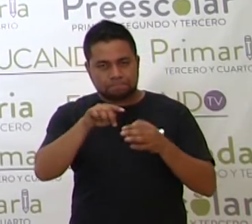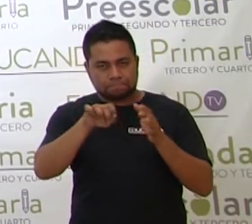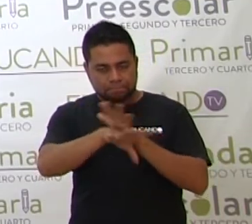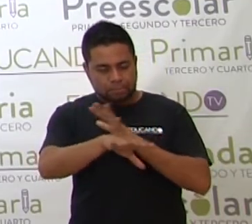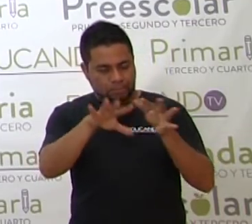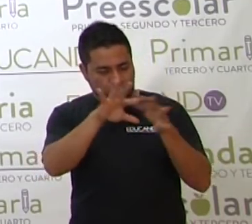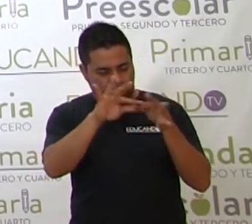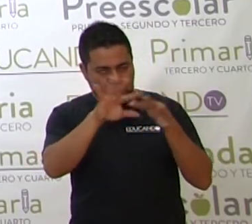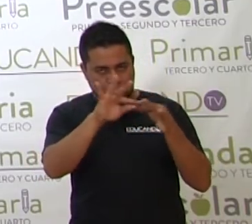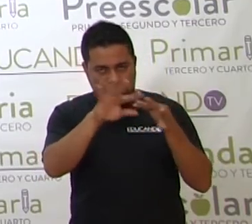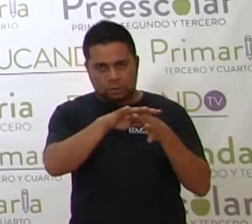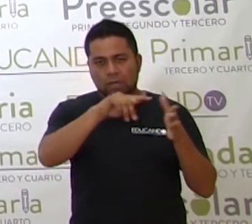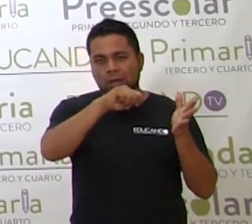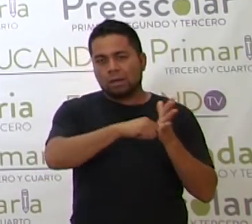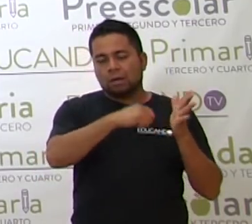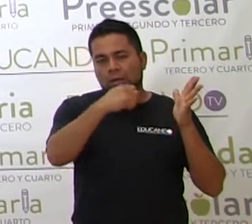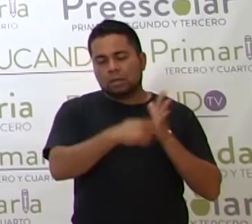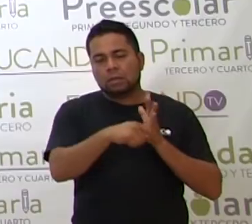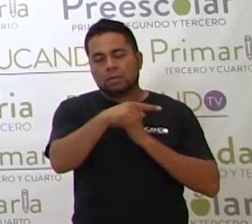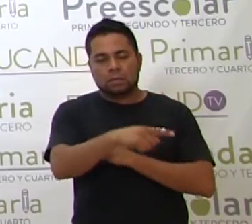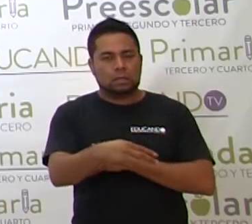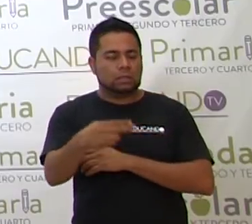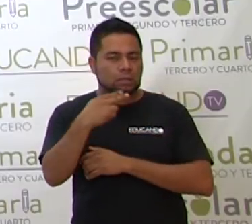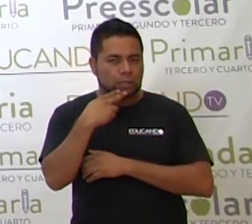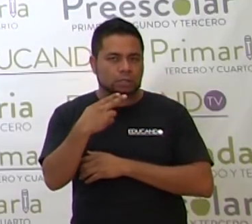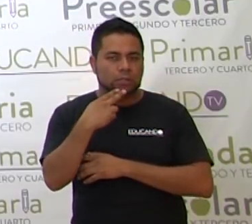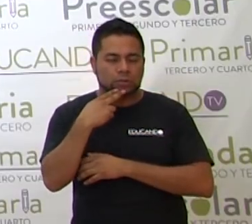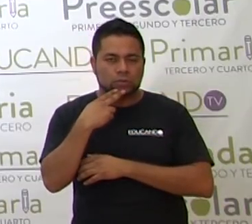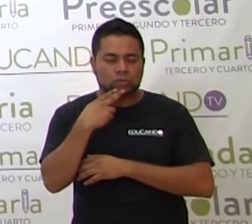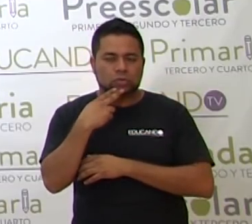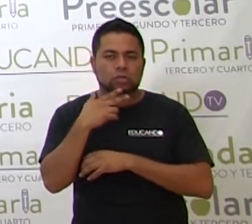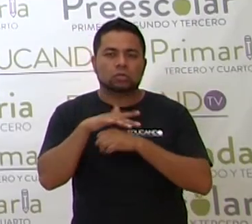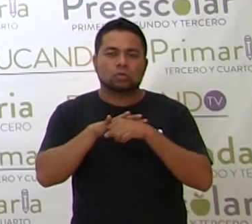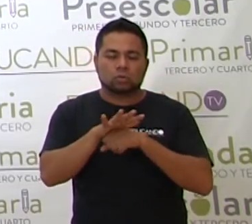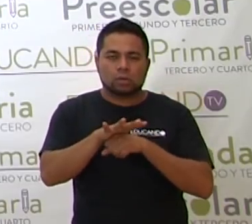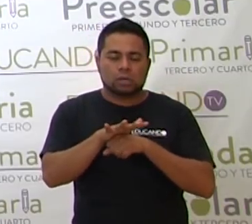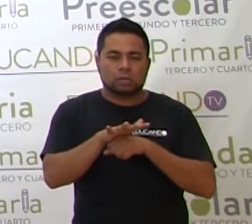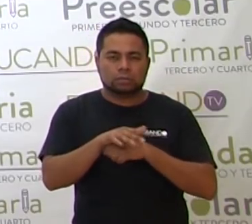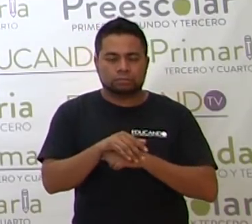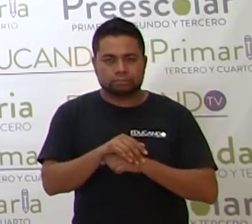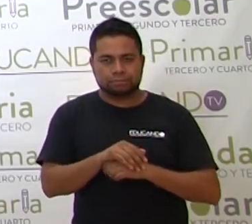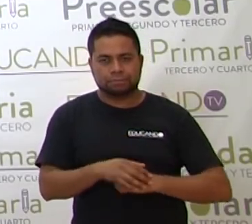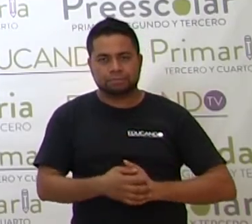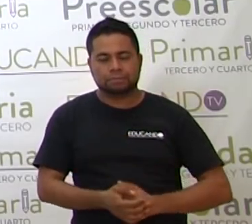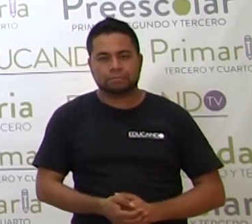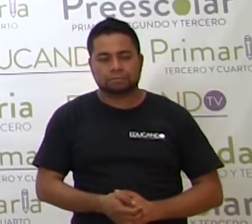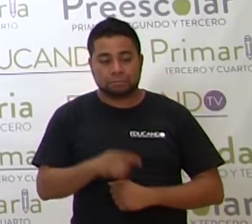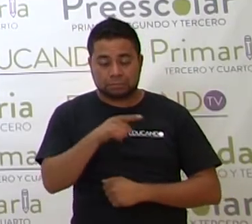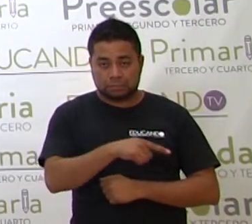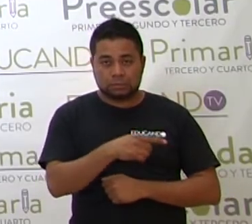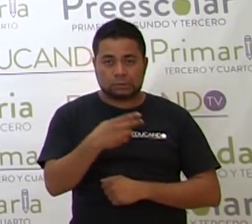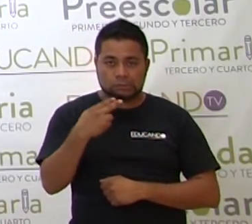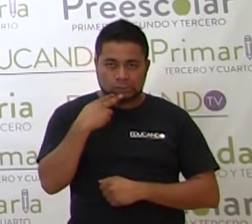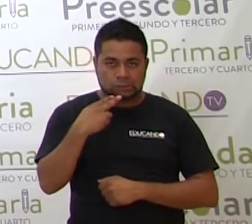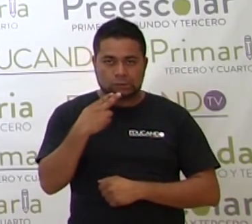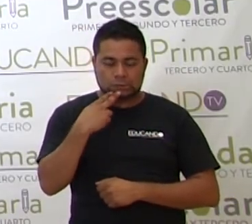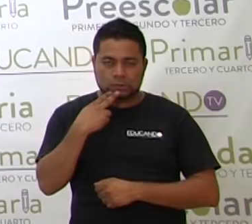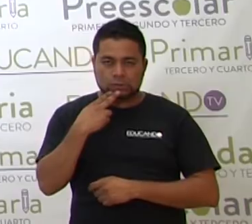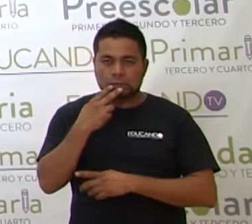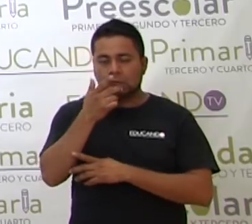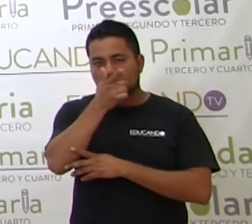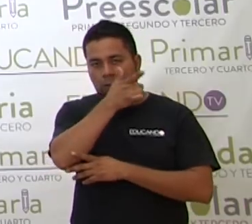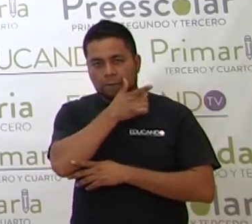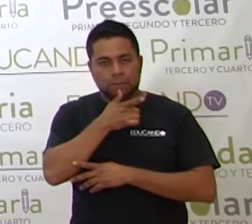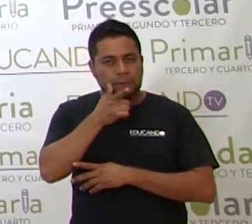técnica vamos a utilizar algo que se llama lenguaje, bien,